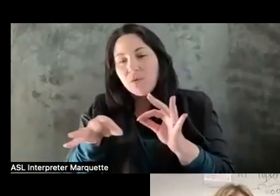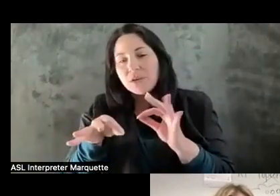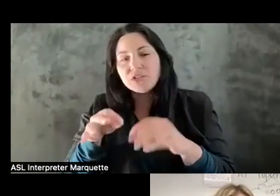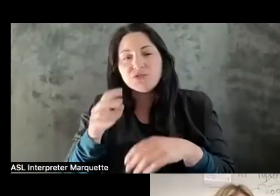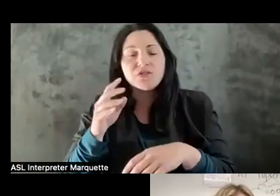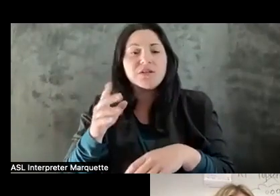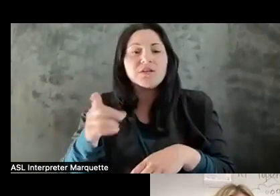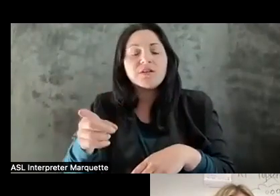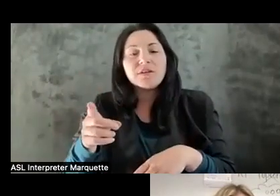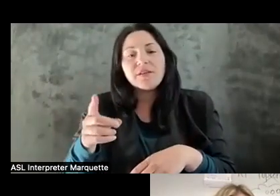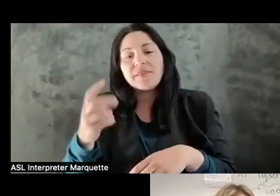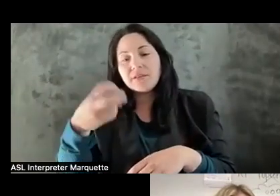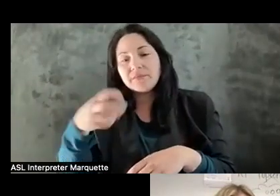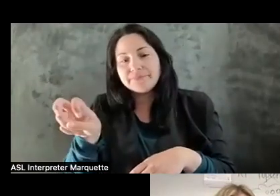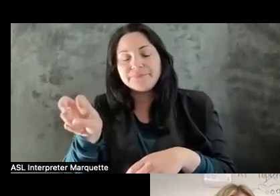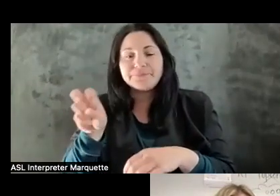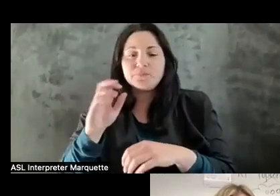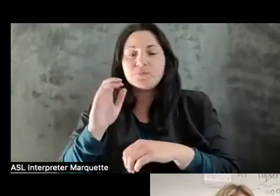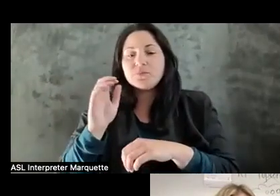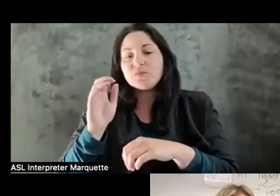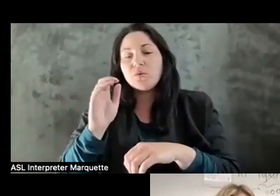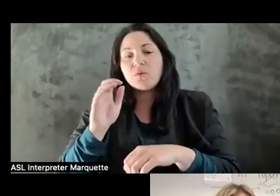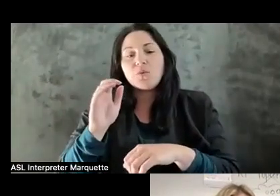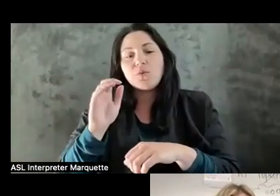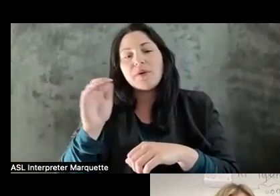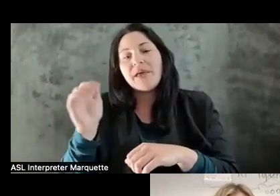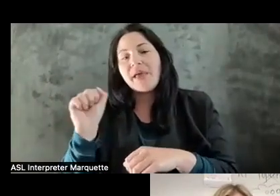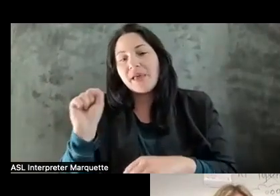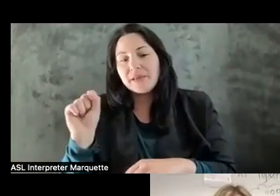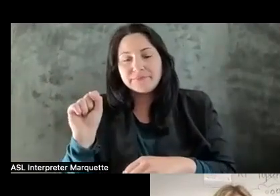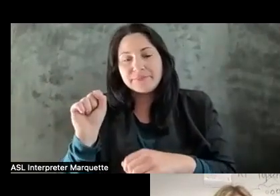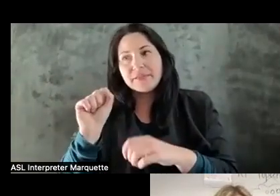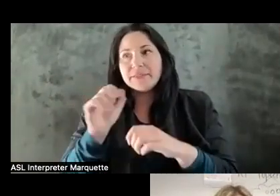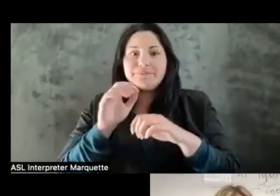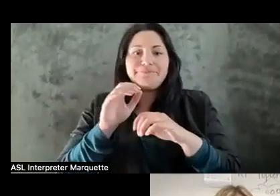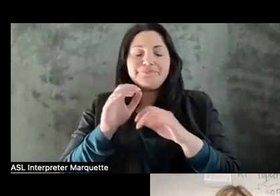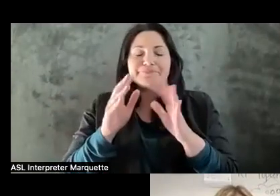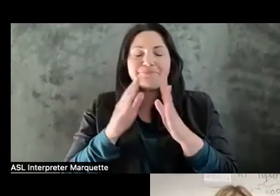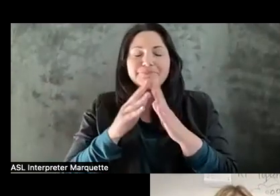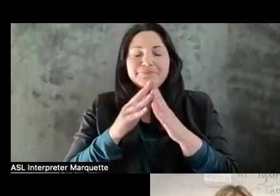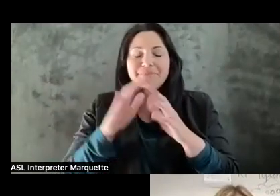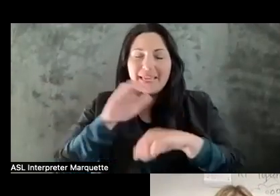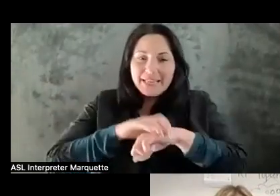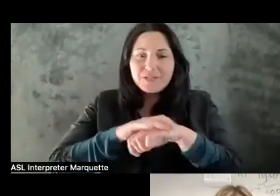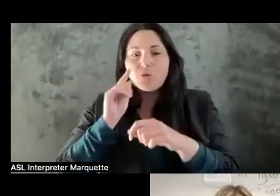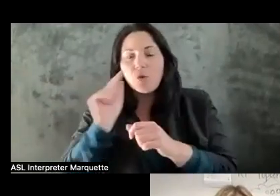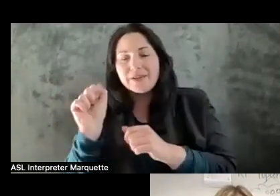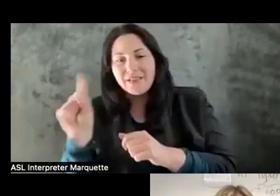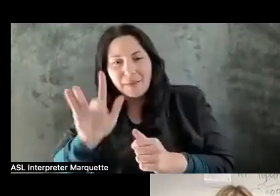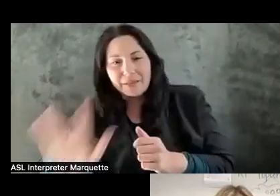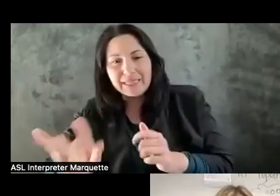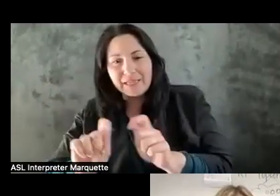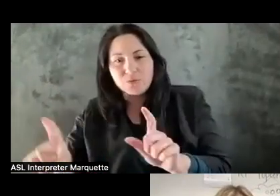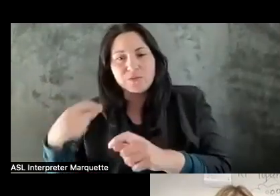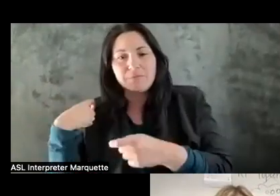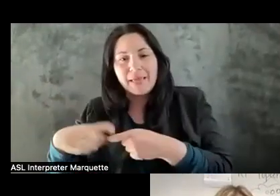la interpretación en inglés o español, haga clic en el botón de interpretación en la parte inferior derecha de la pantalla Zoom. Verá